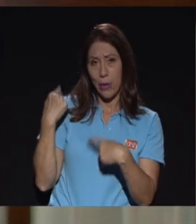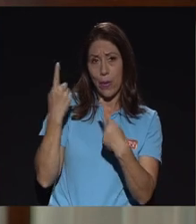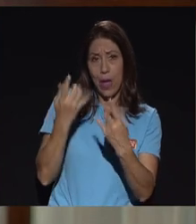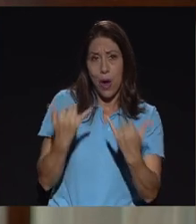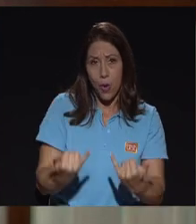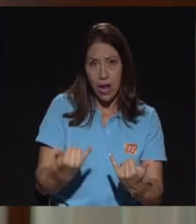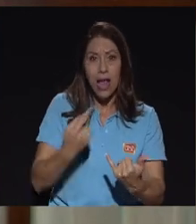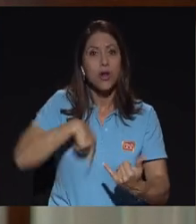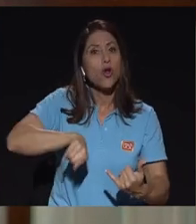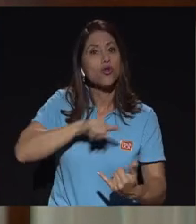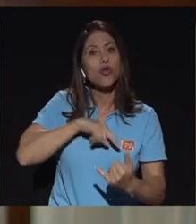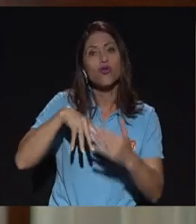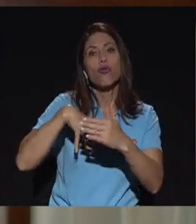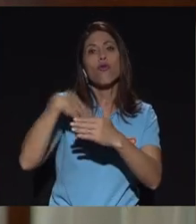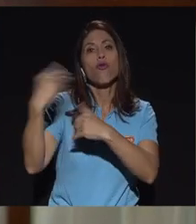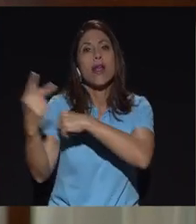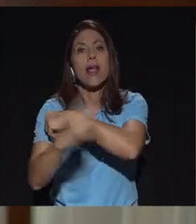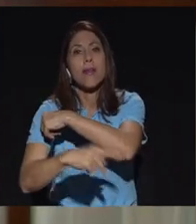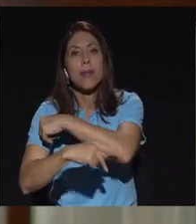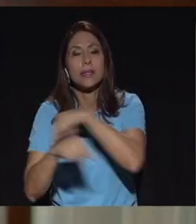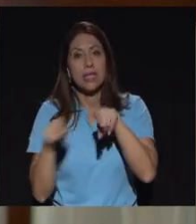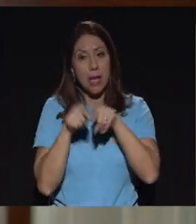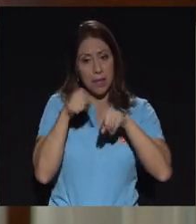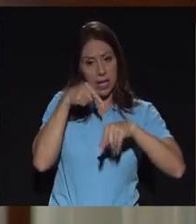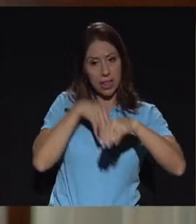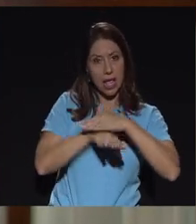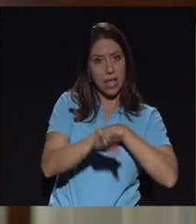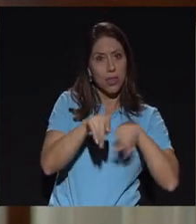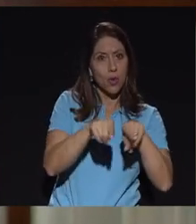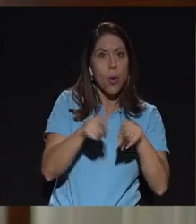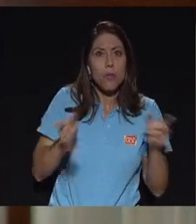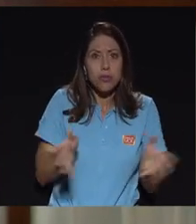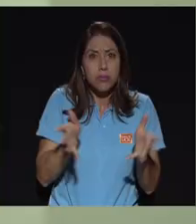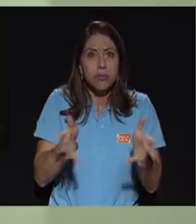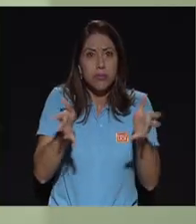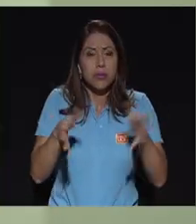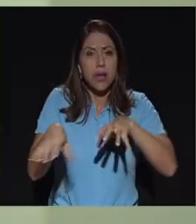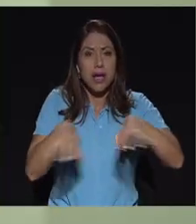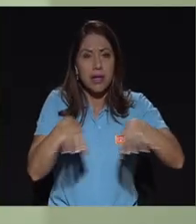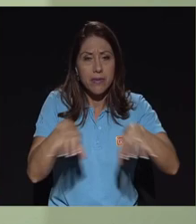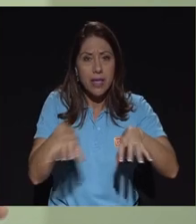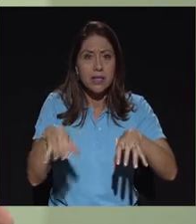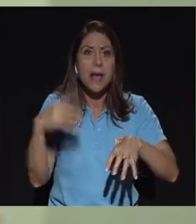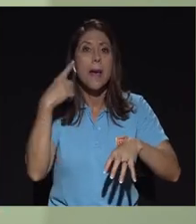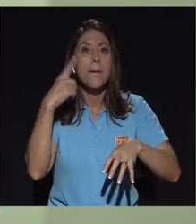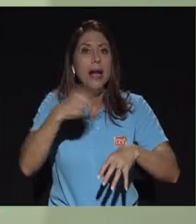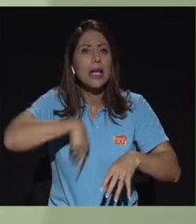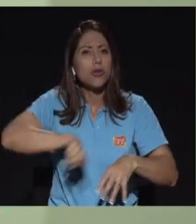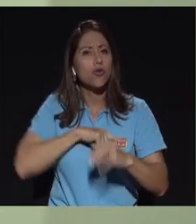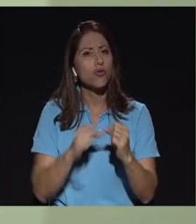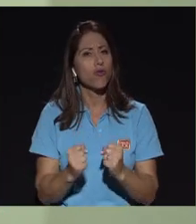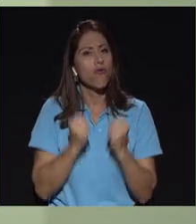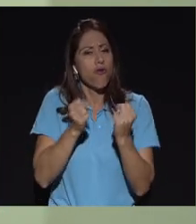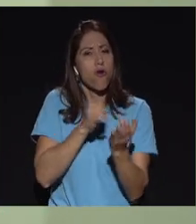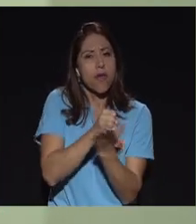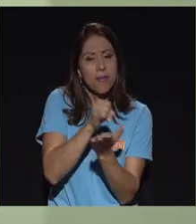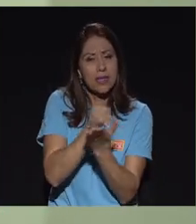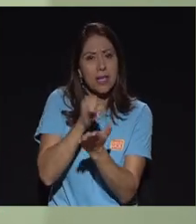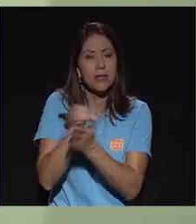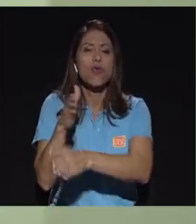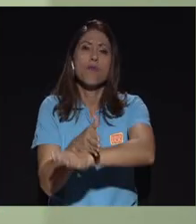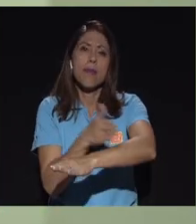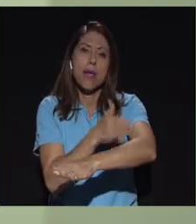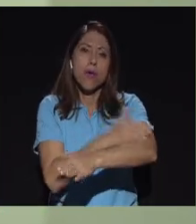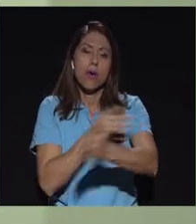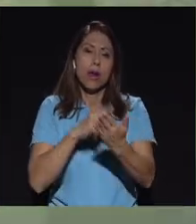trabajando, tanto participando fuera del país como en actividades internas y promoviendo actividades internas para fortalecer la investigación que estamos llevando a cabo para mejorar el